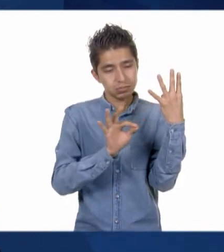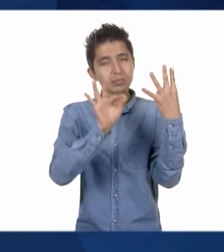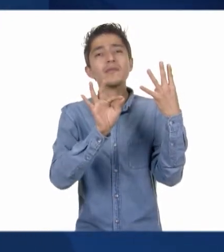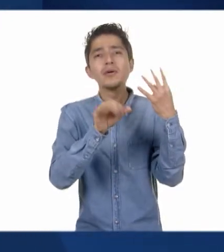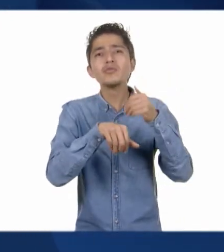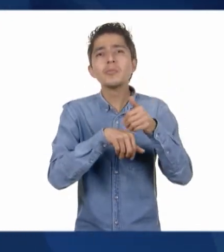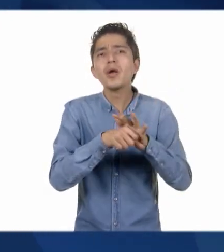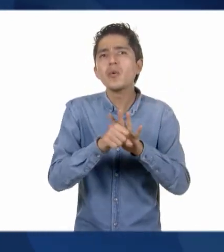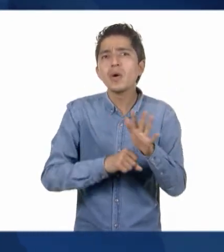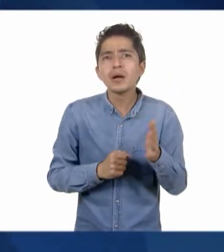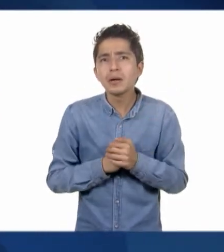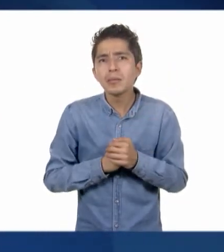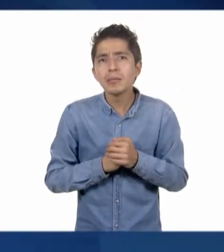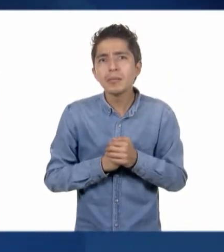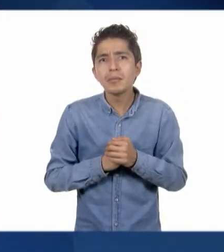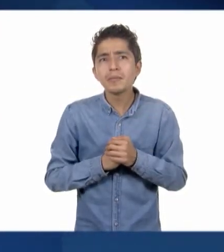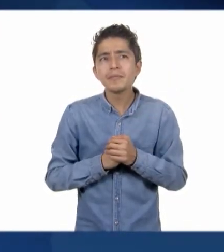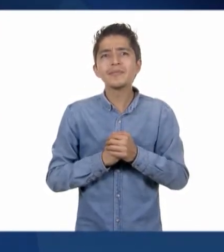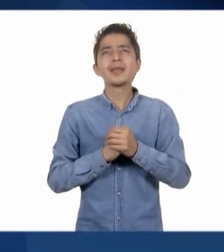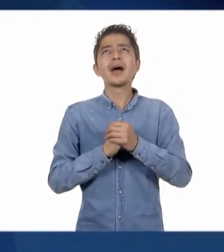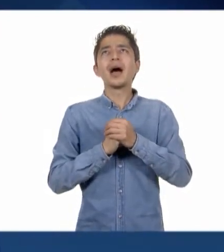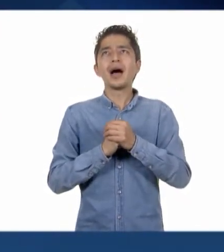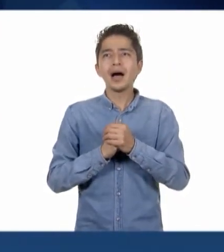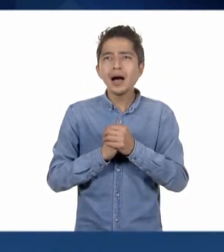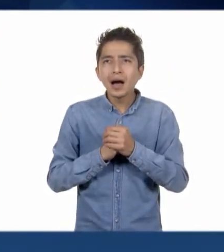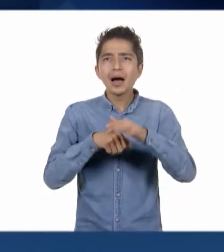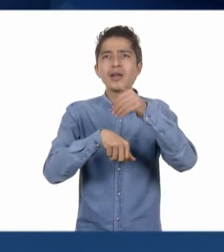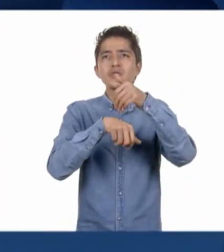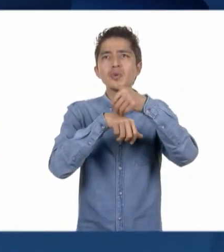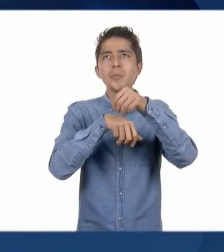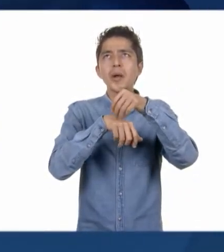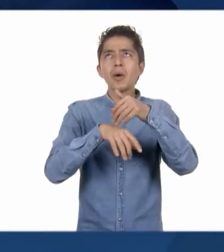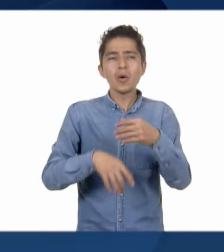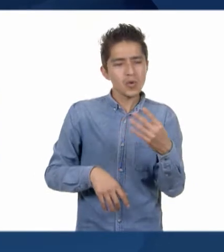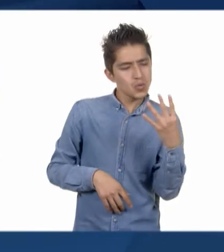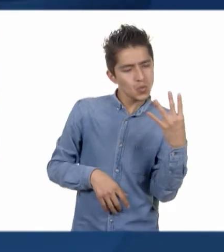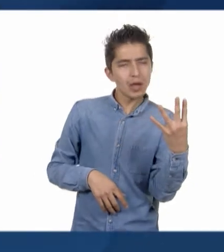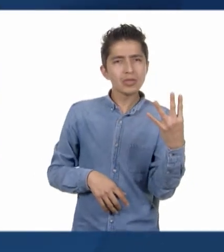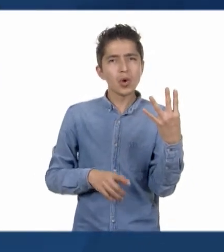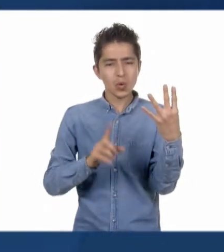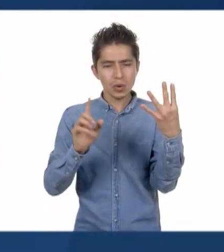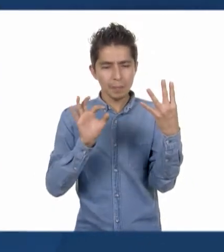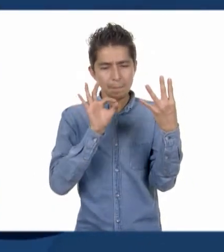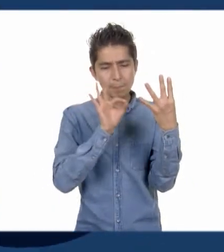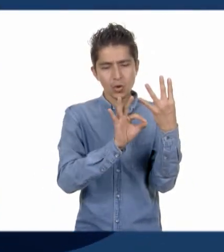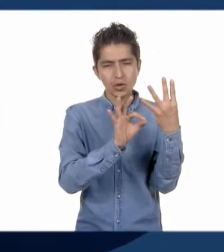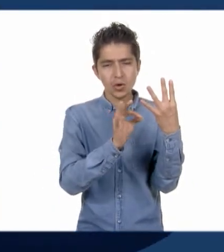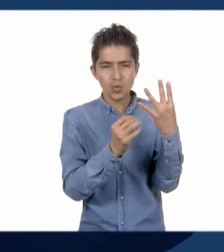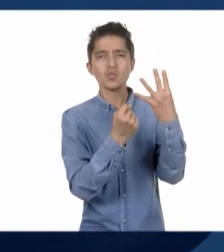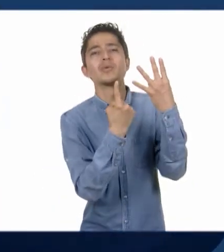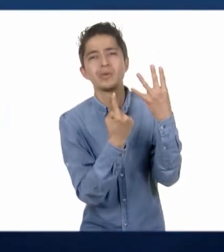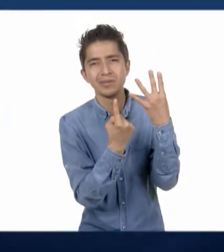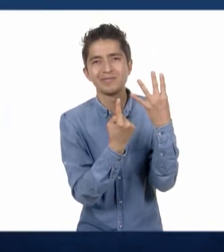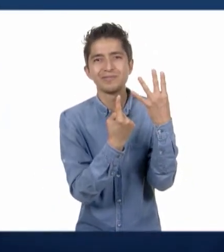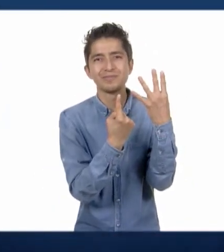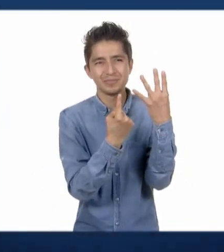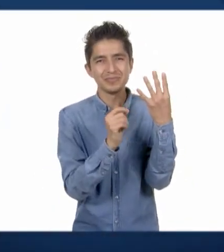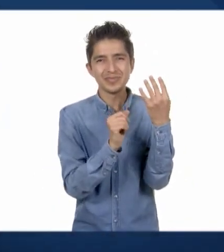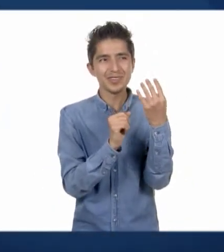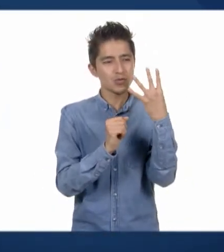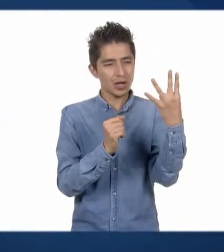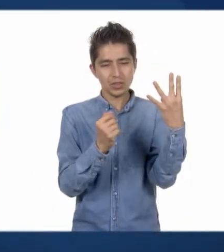estaré? Pues estaremos en el 4 más un décimo, porque el espacio que hay entre el 4 y